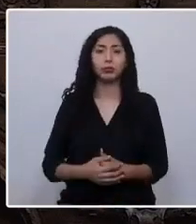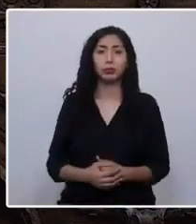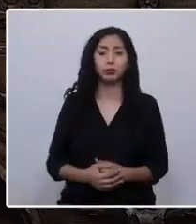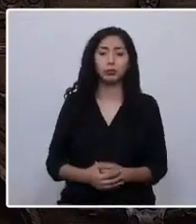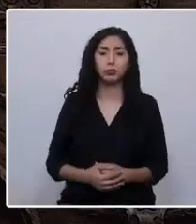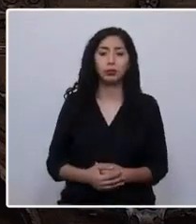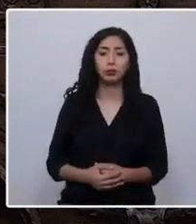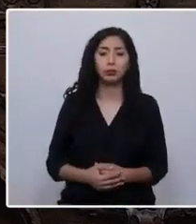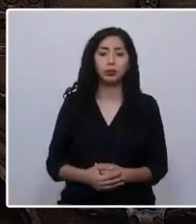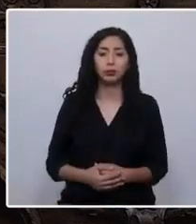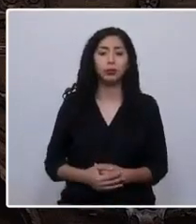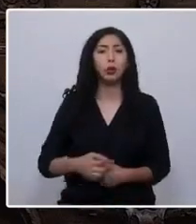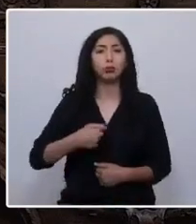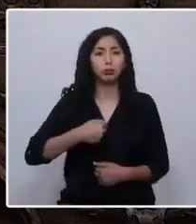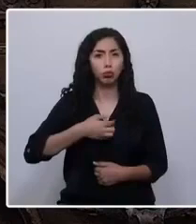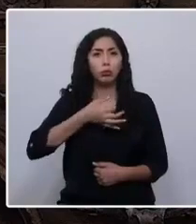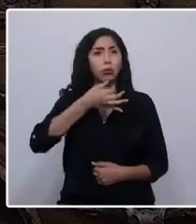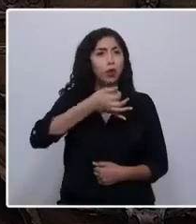Le digo,